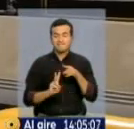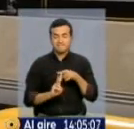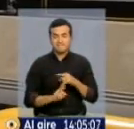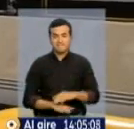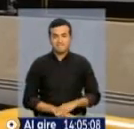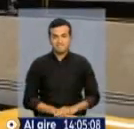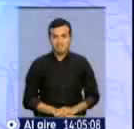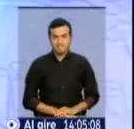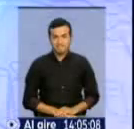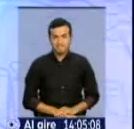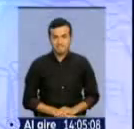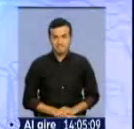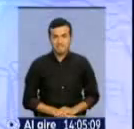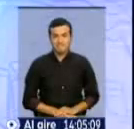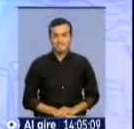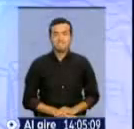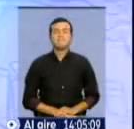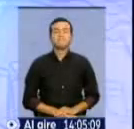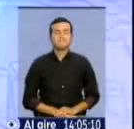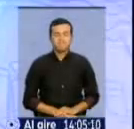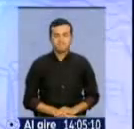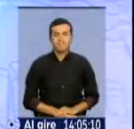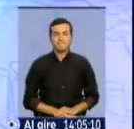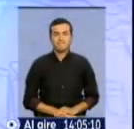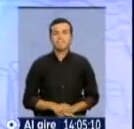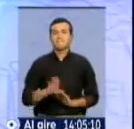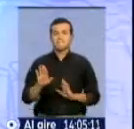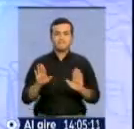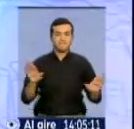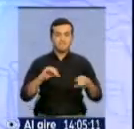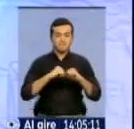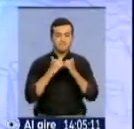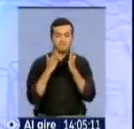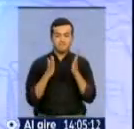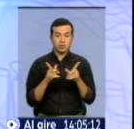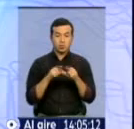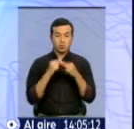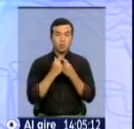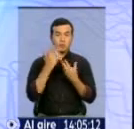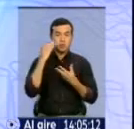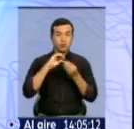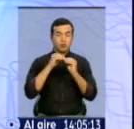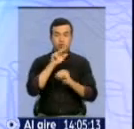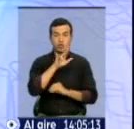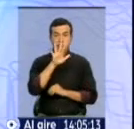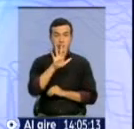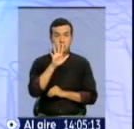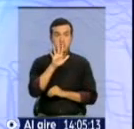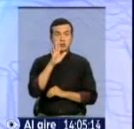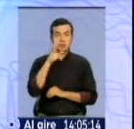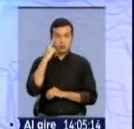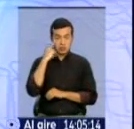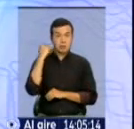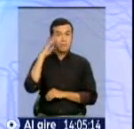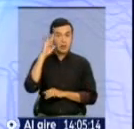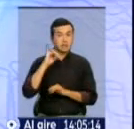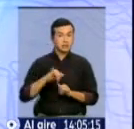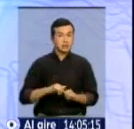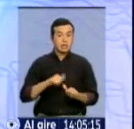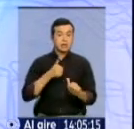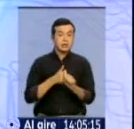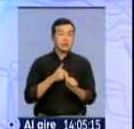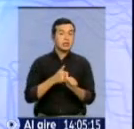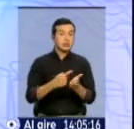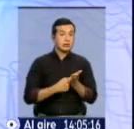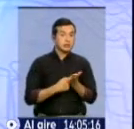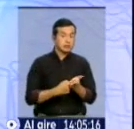TV. Y las diferencias entre los legisladores de Alianza País y Aliados se profundizan a un día de la reunión